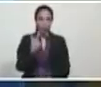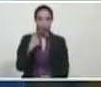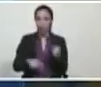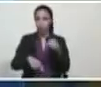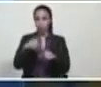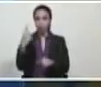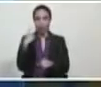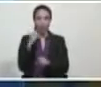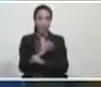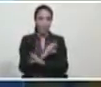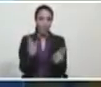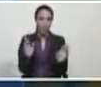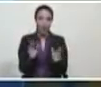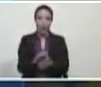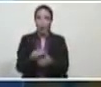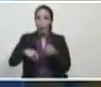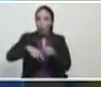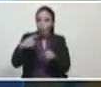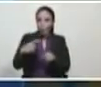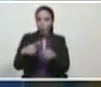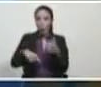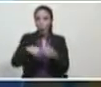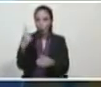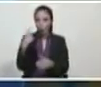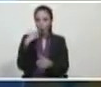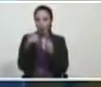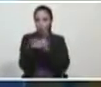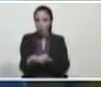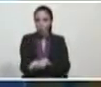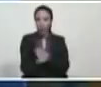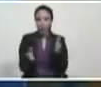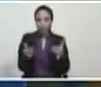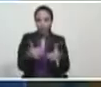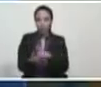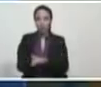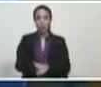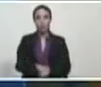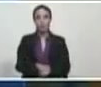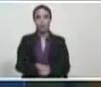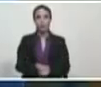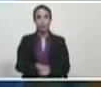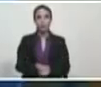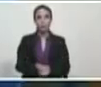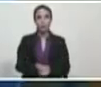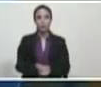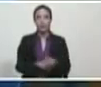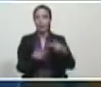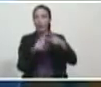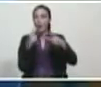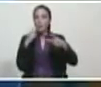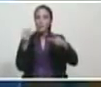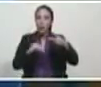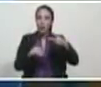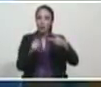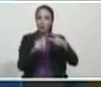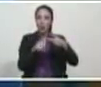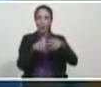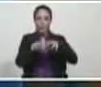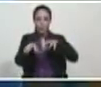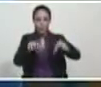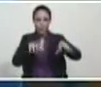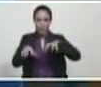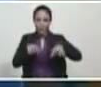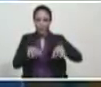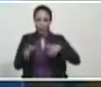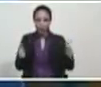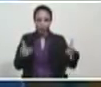compone un vehículo. Pero también hemos dicho que el otro sector que vamos a impulsar, el sector de autopartes, porque